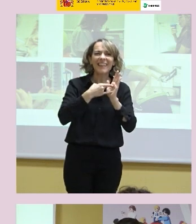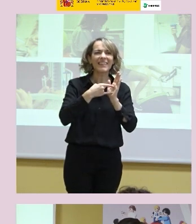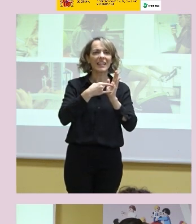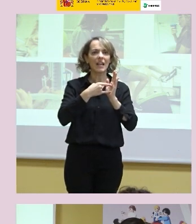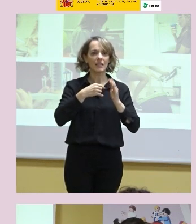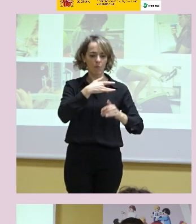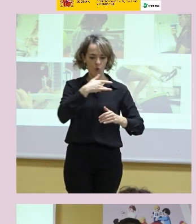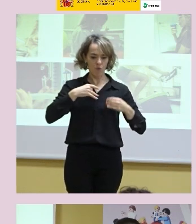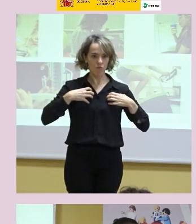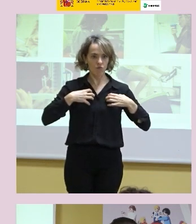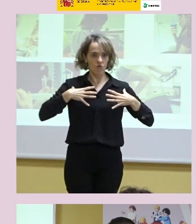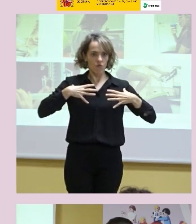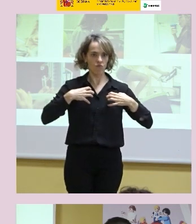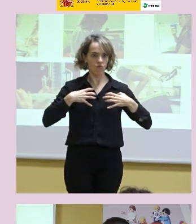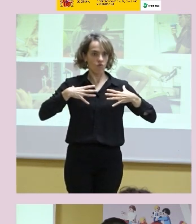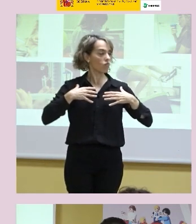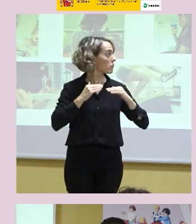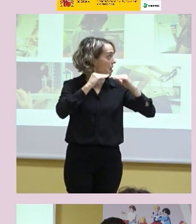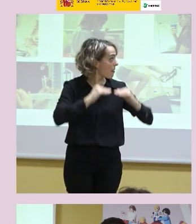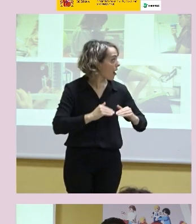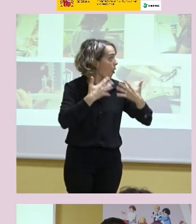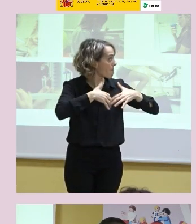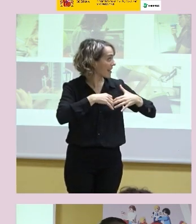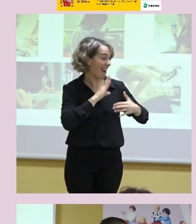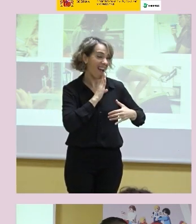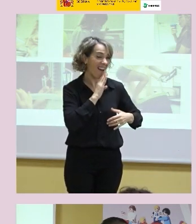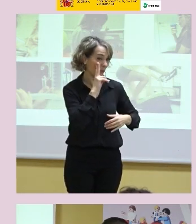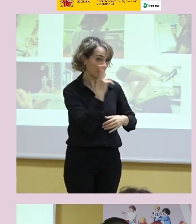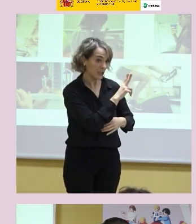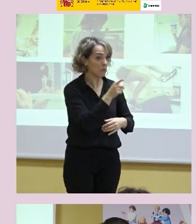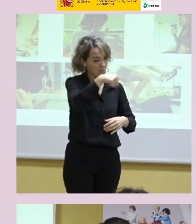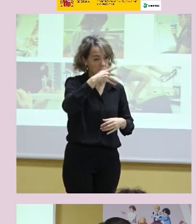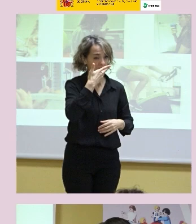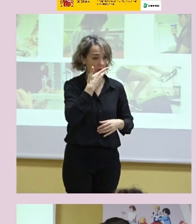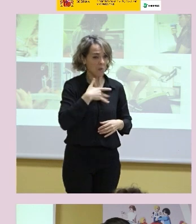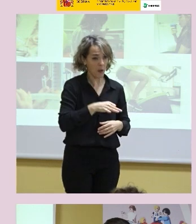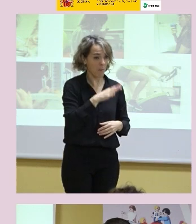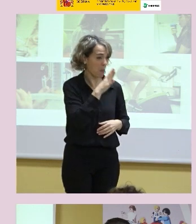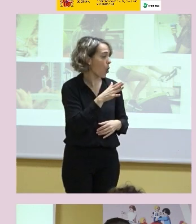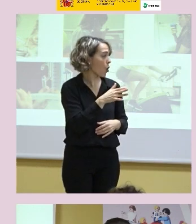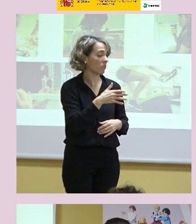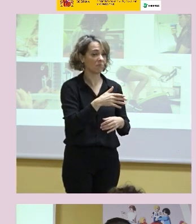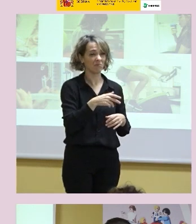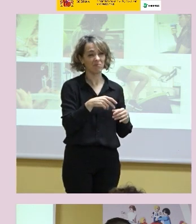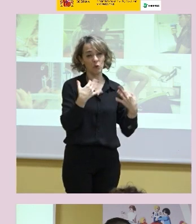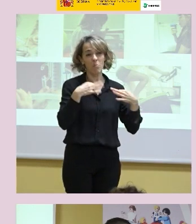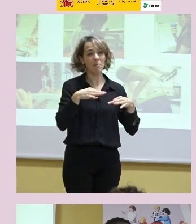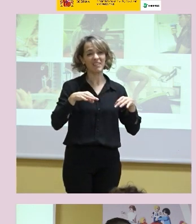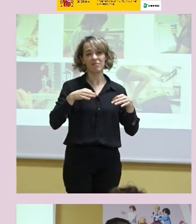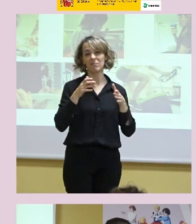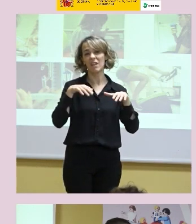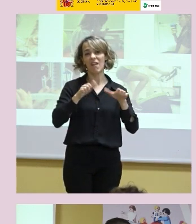expansión pulmonar. Podéis ver abajo un inspirómetro incentivo que probablemente podéis conocer porque es lo que más se conoce de la fisioterapia